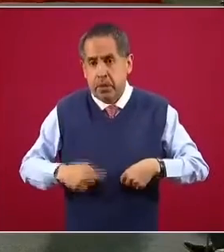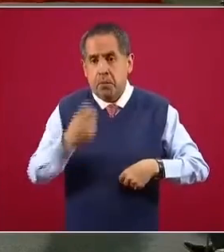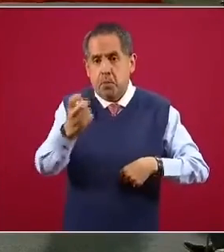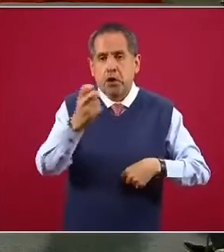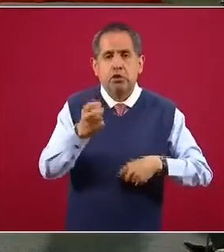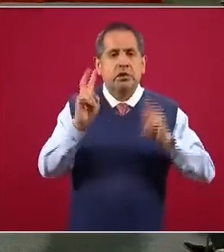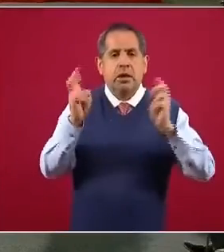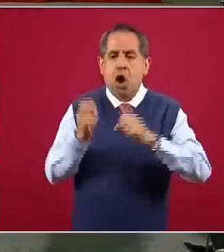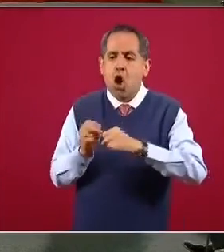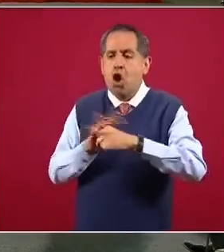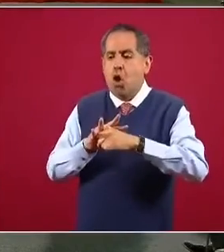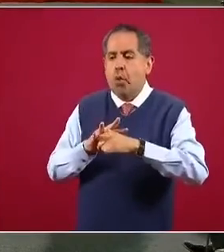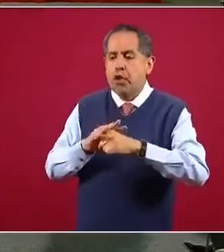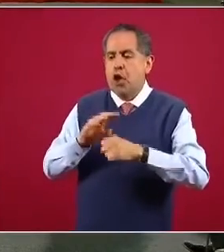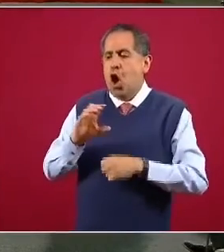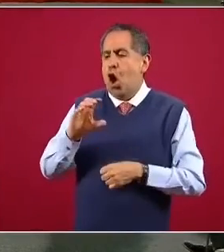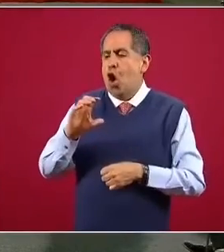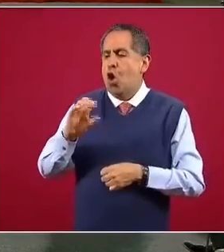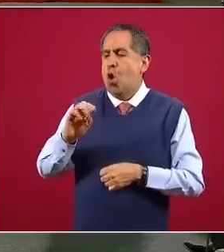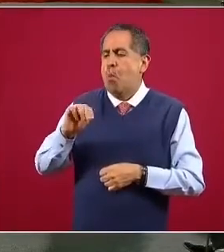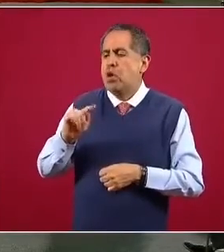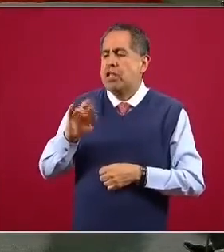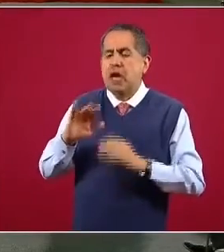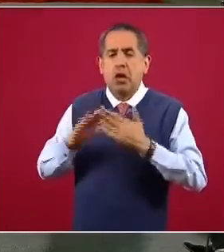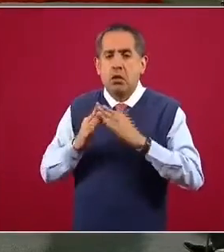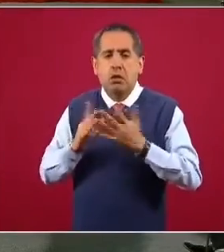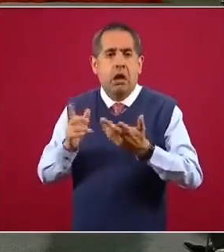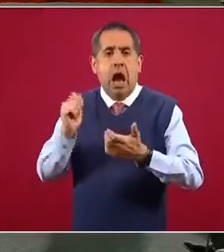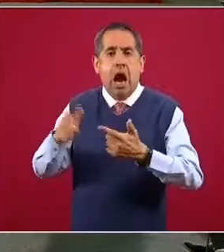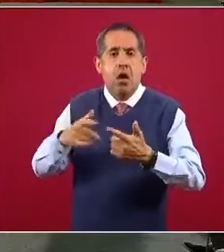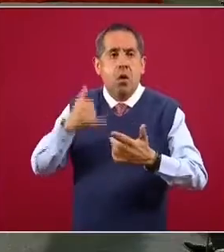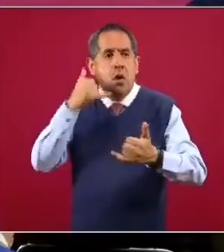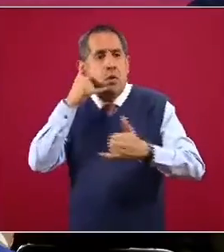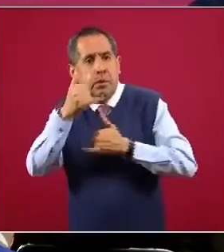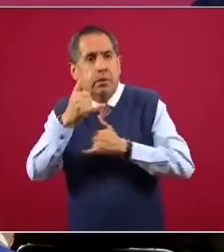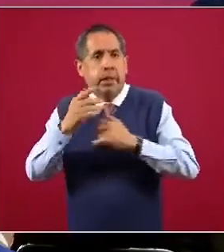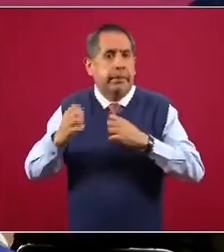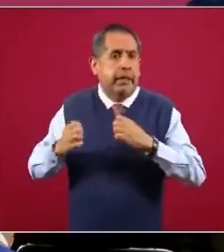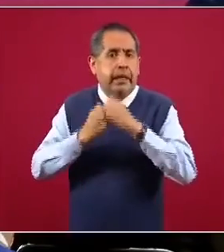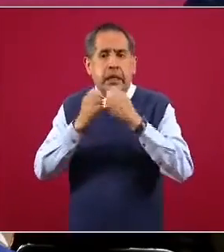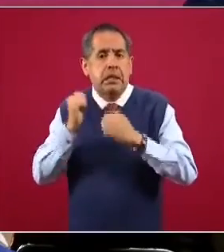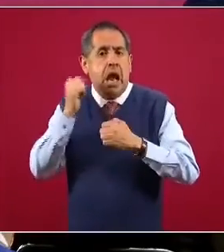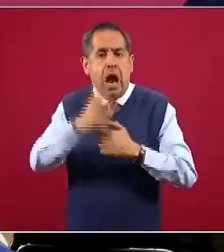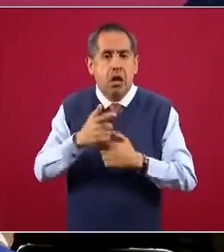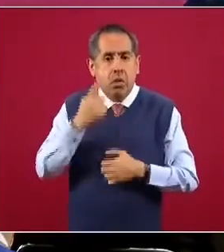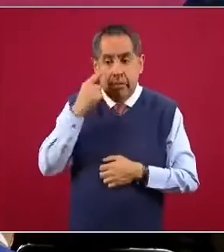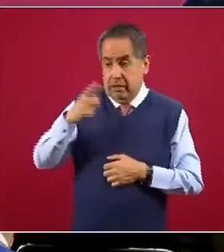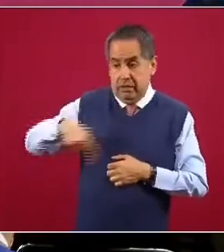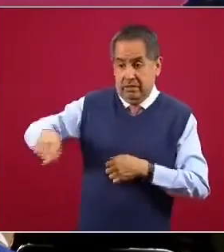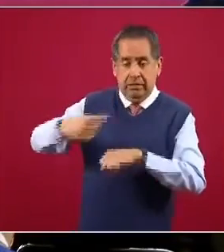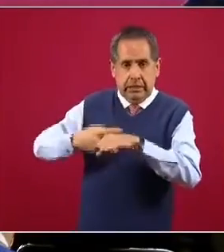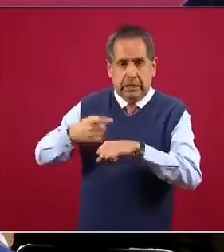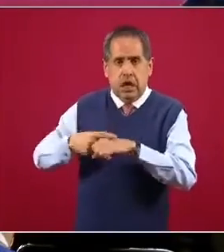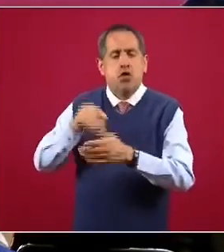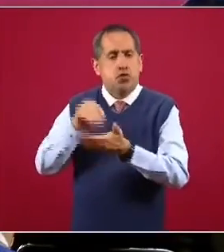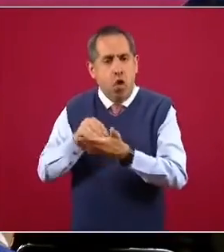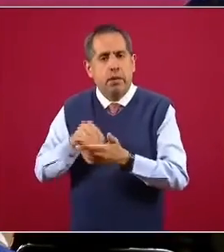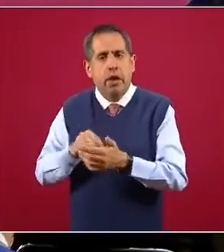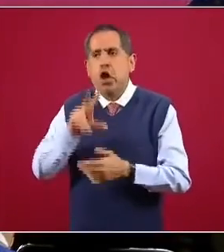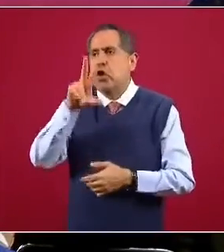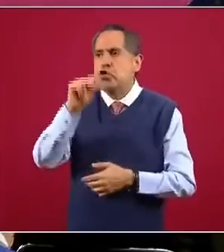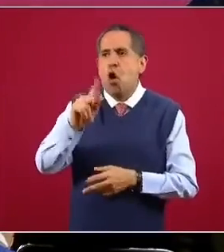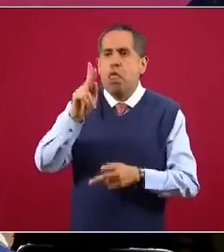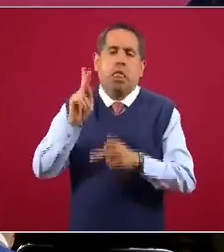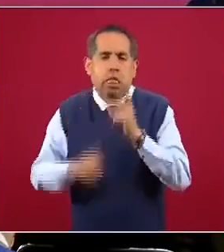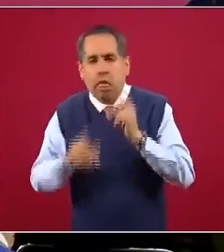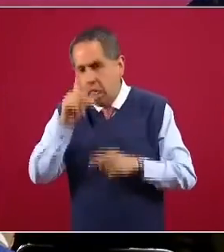COVID comunitario está tratando de acercar tanto medio telefónico, otros medios de brigadas, para que estos pacientes sigan y continúen y mejoren